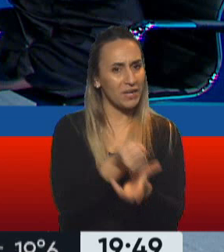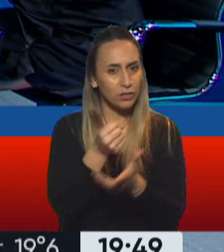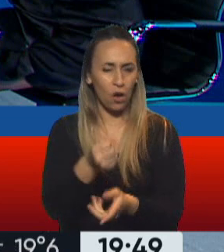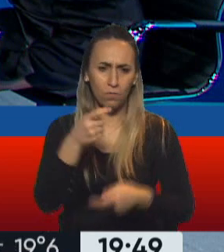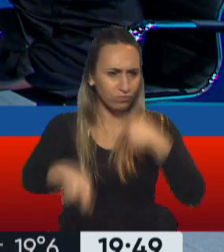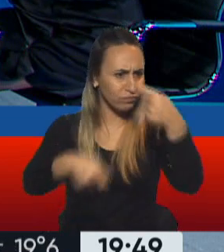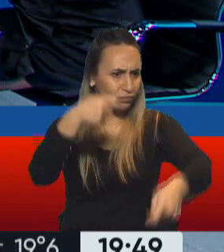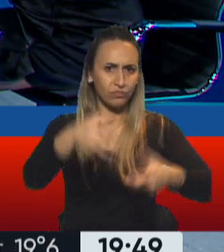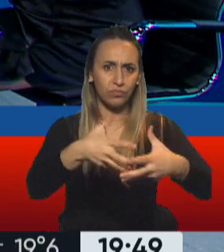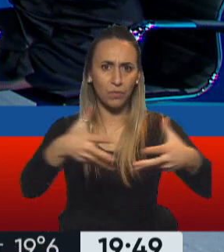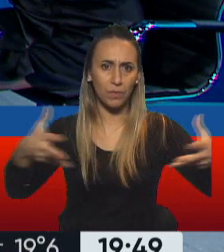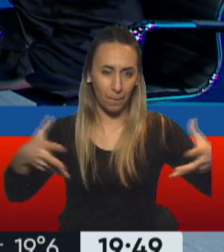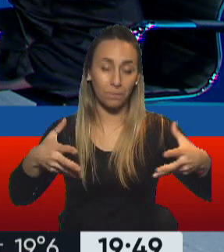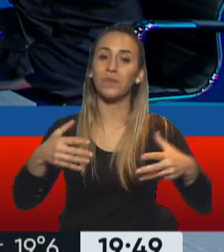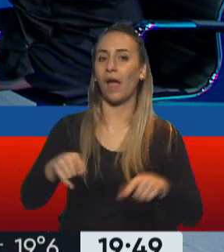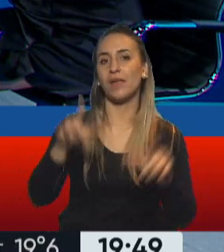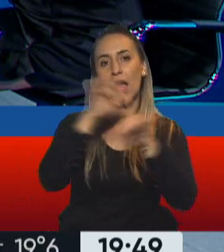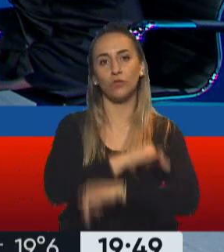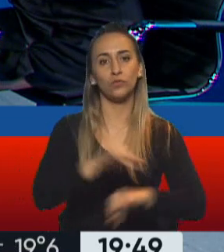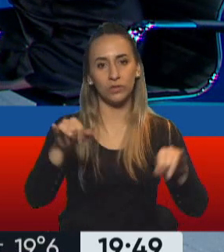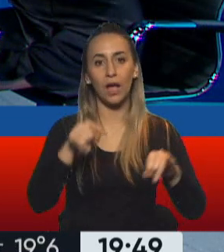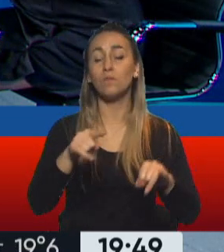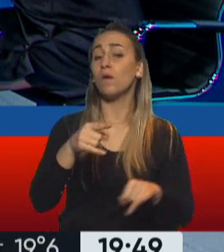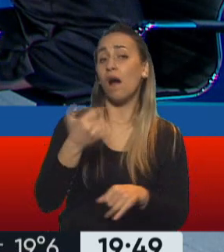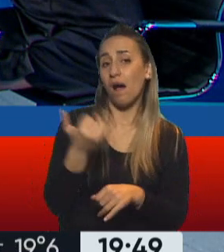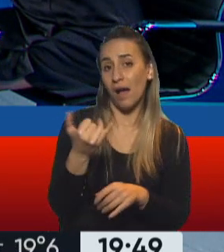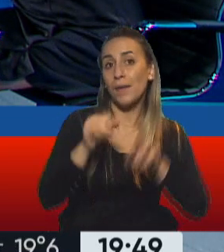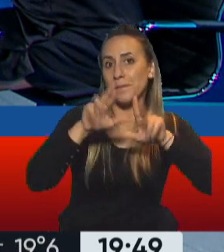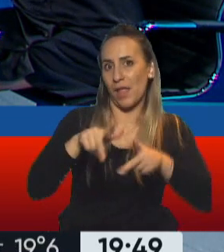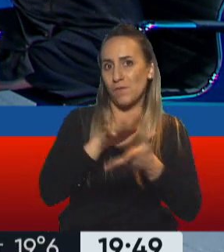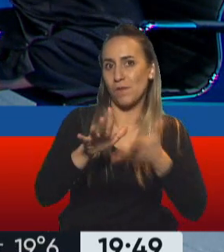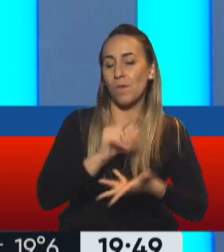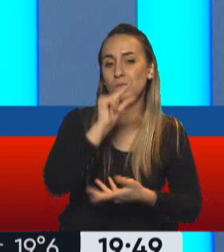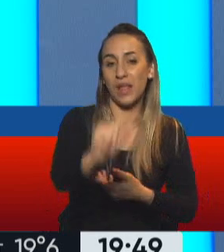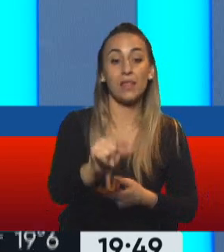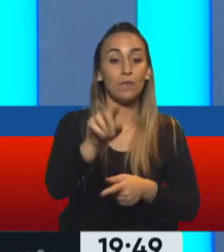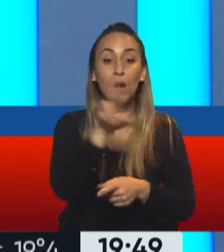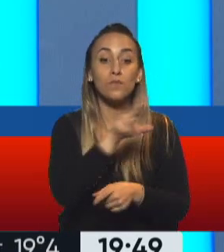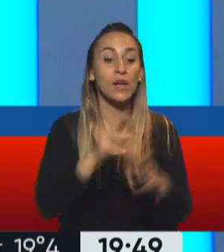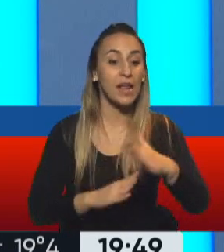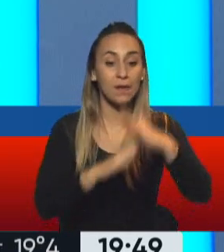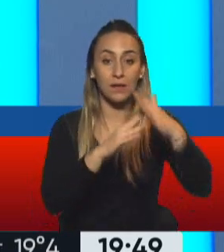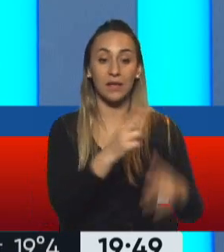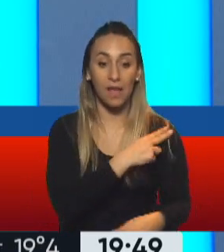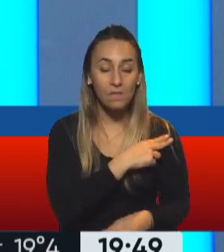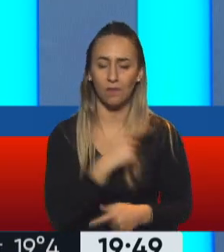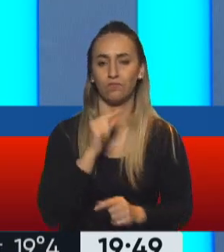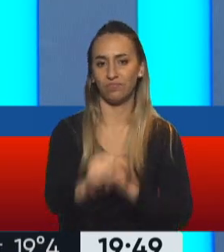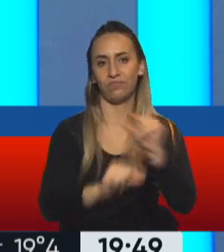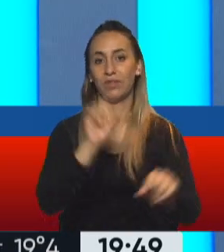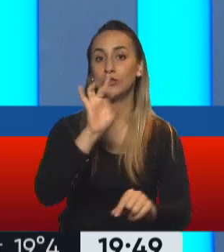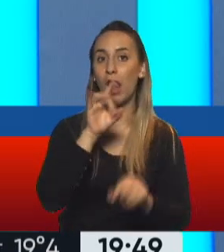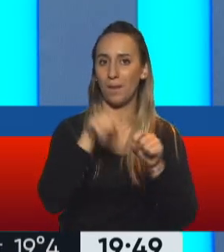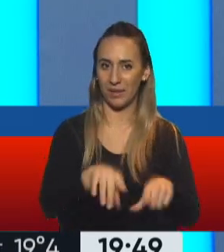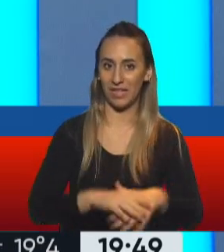primera línea de crédito exclusiva para pymes lideradas por miller y aparte ocurre esto que están las dificultades los obstáculos para acceder por